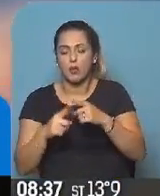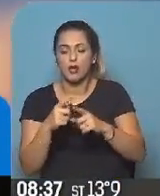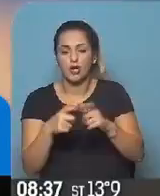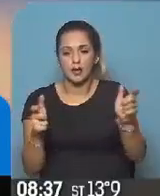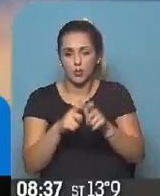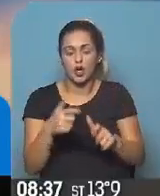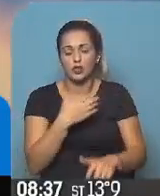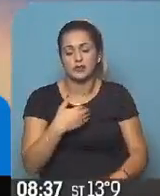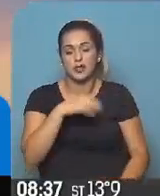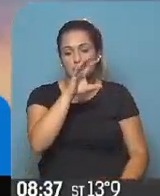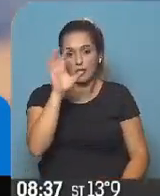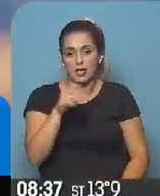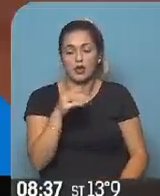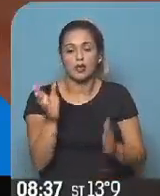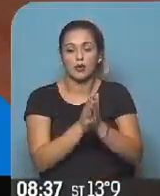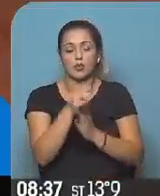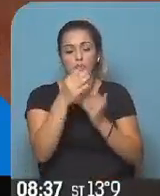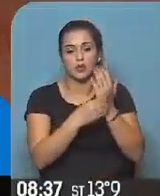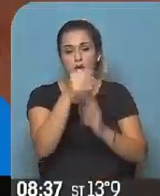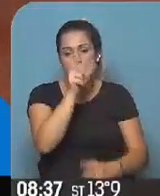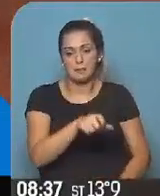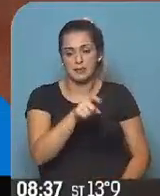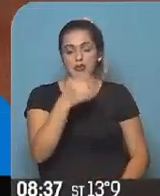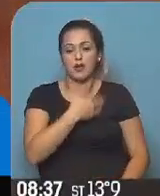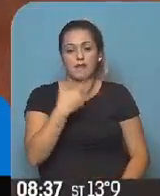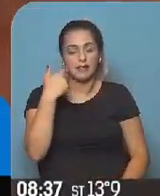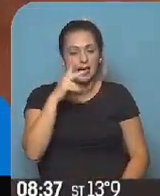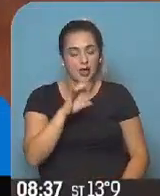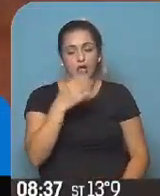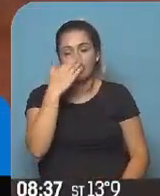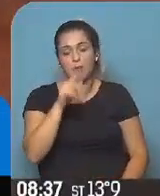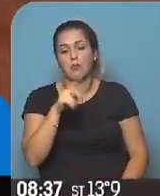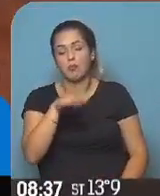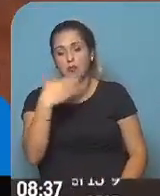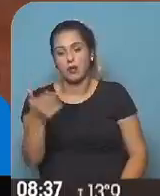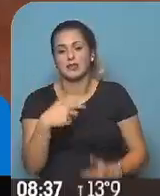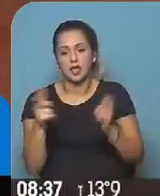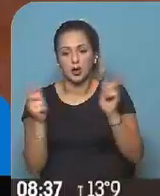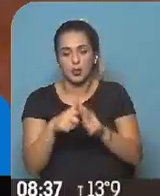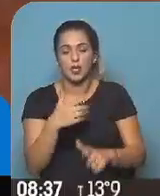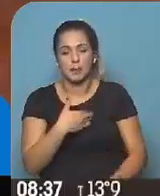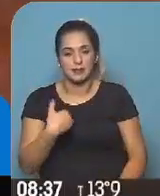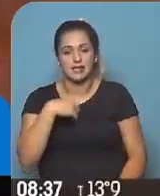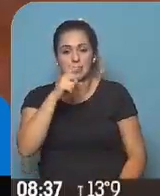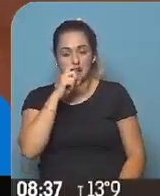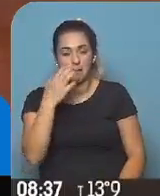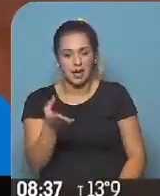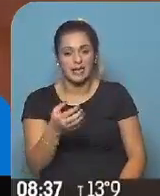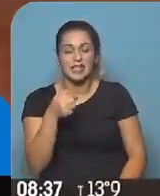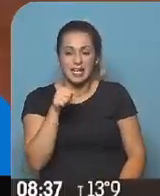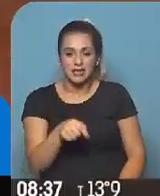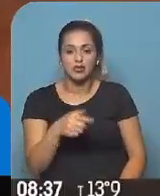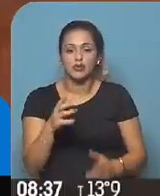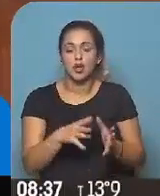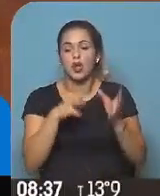de los gobernadores con el ministro frigerio primero la posterior reunión con el presidente mauricio macri eso indudablemente va a llegar al